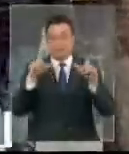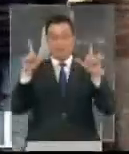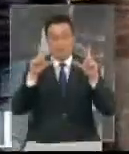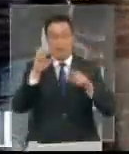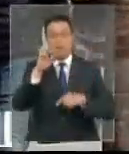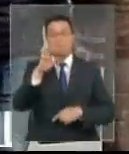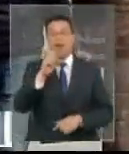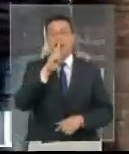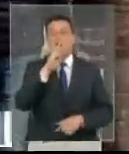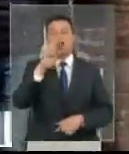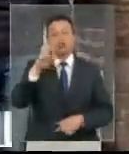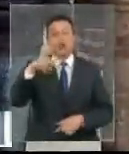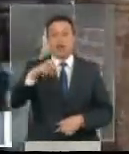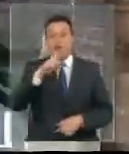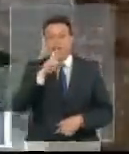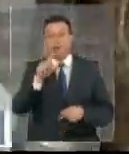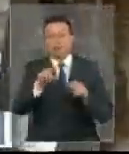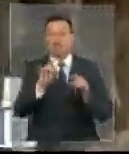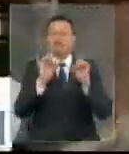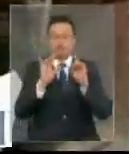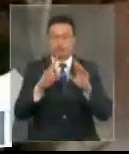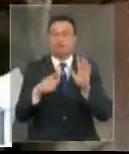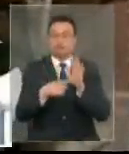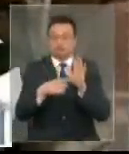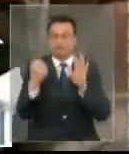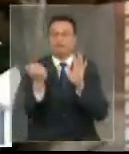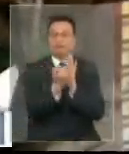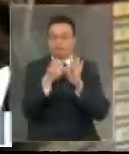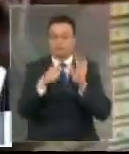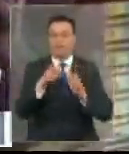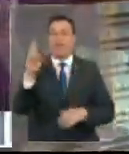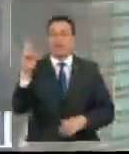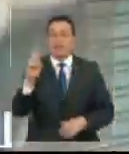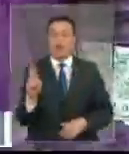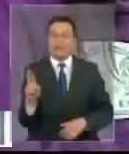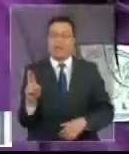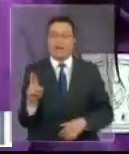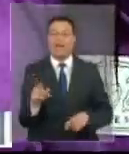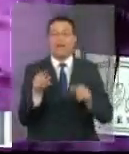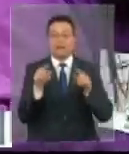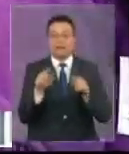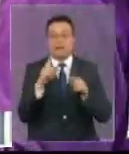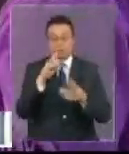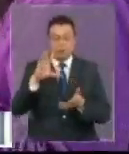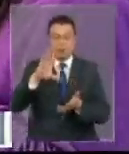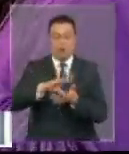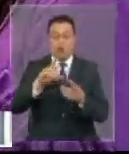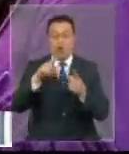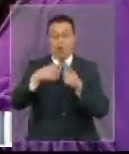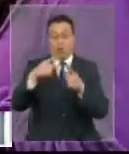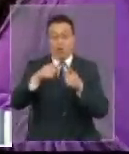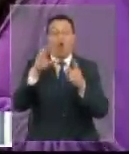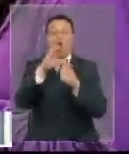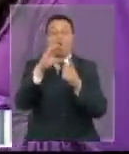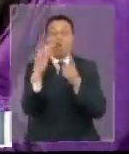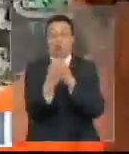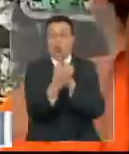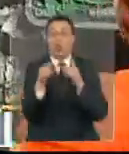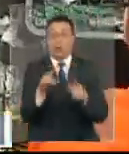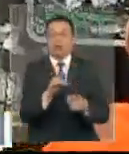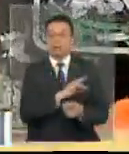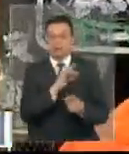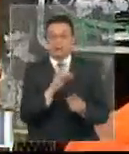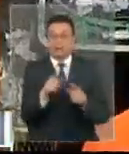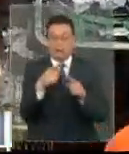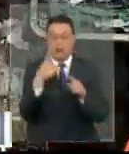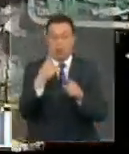barrio Patronato son el fiel reflejo de lo que ocurre en Recoleta, y es que en la comuna se autodenominan la capital multicultural del país, y cómo no, si